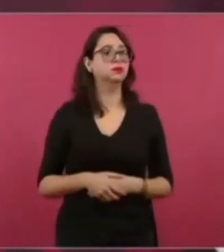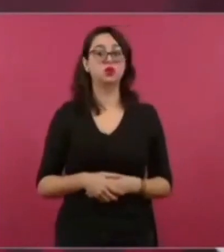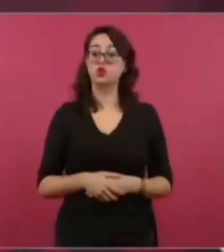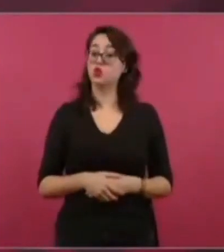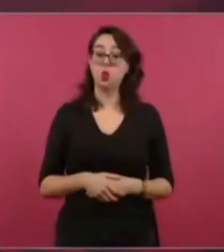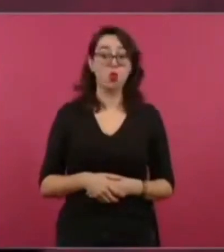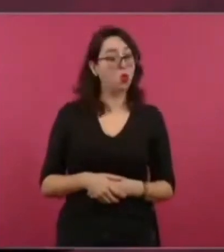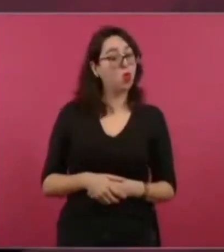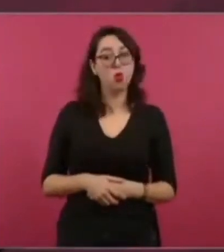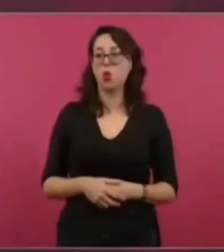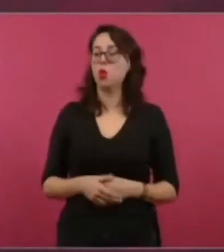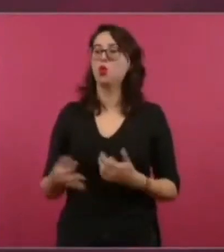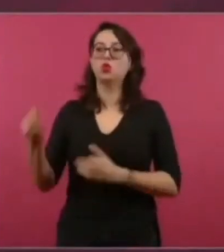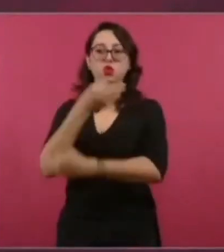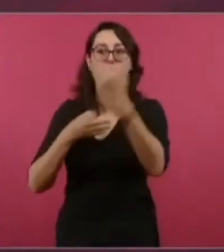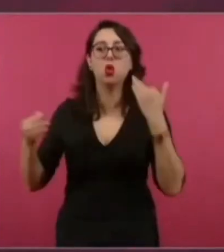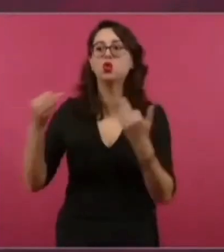llama a que